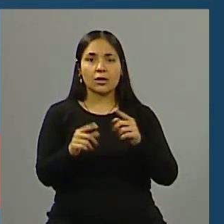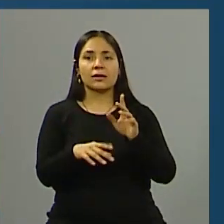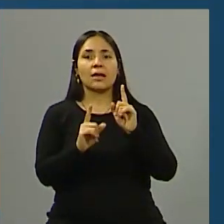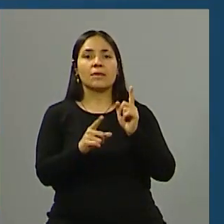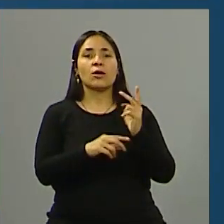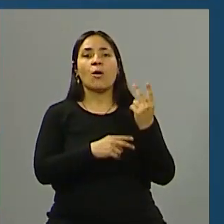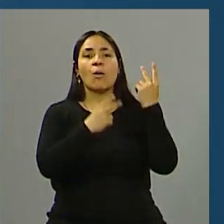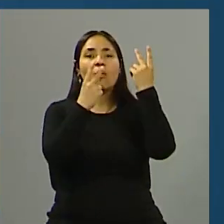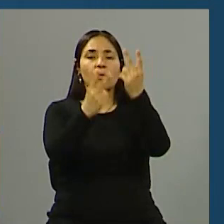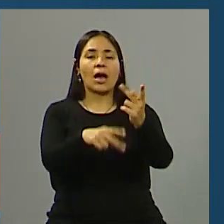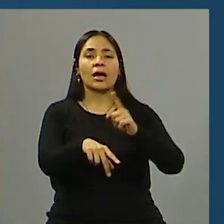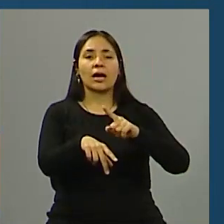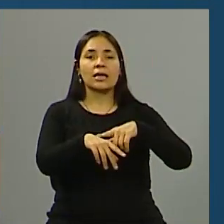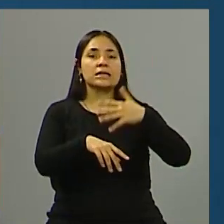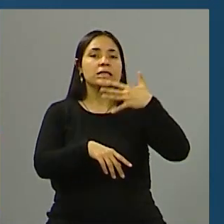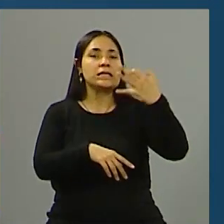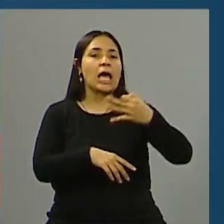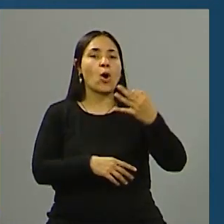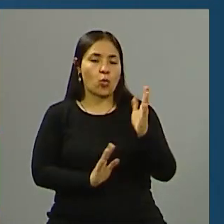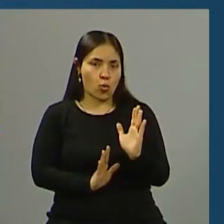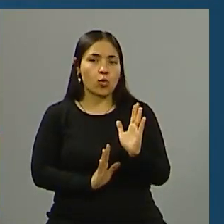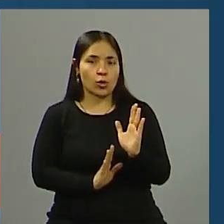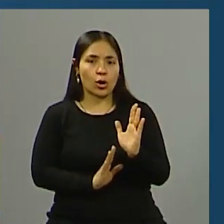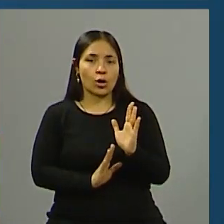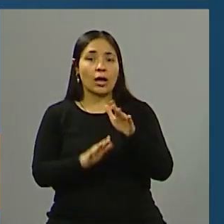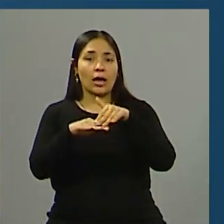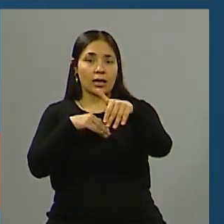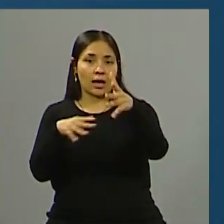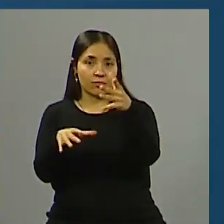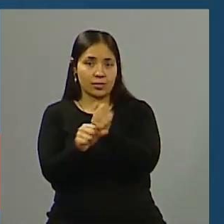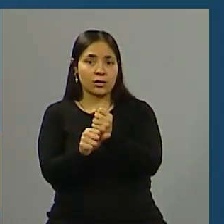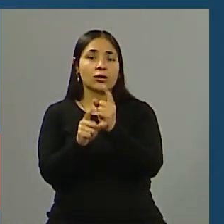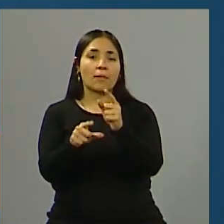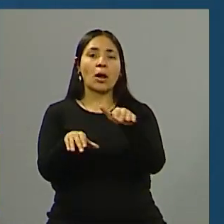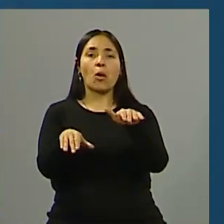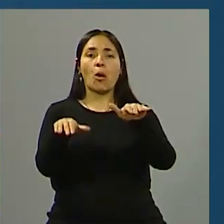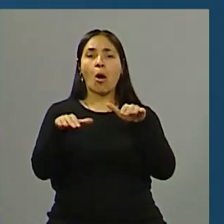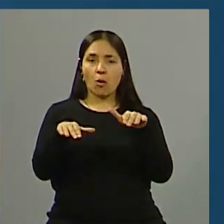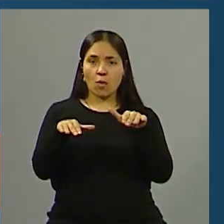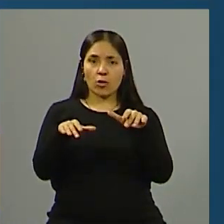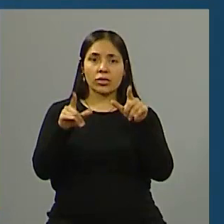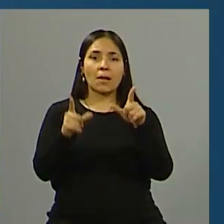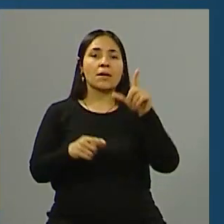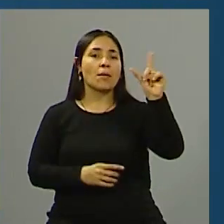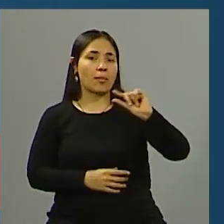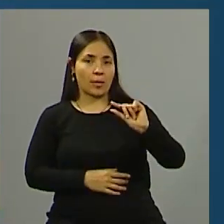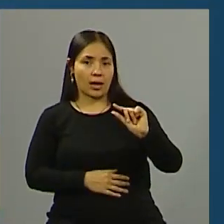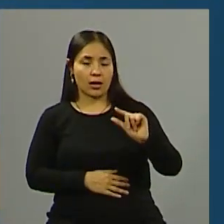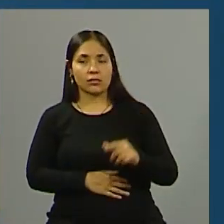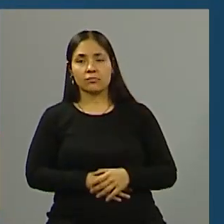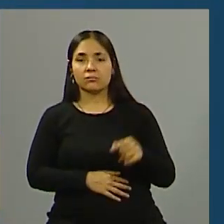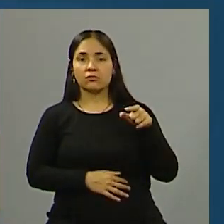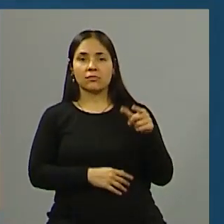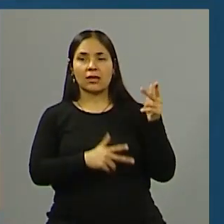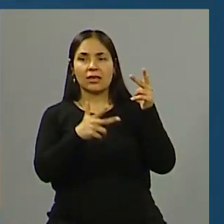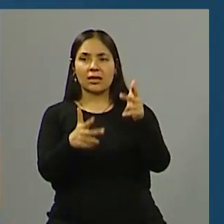que el micro, mucho más cómodo y muchas veces mucho más económico. Hacía referencia, Luciano, a esto